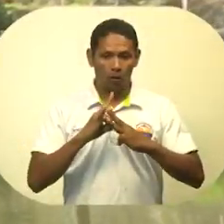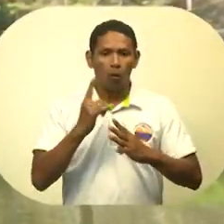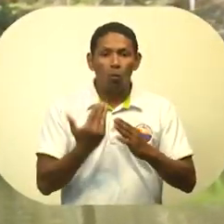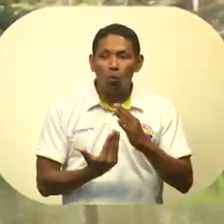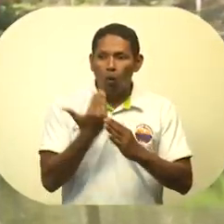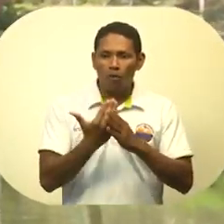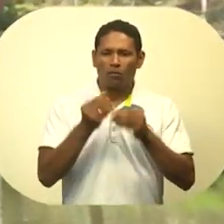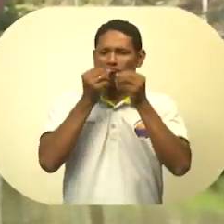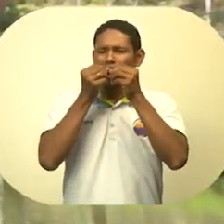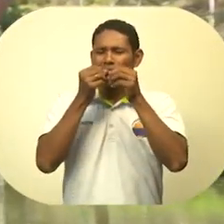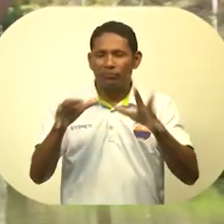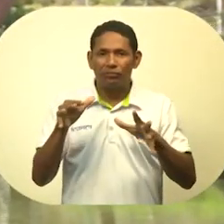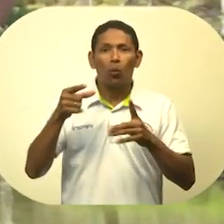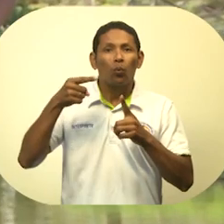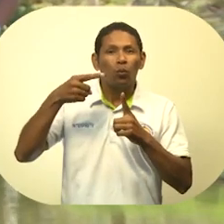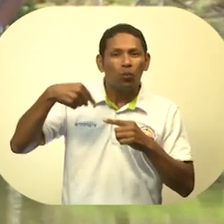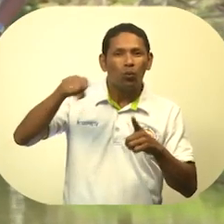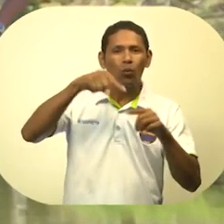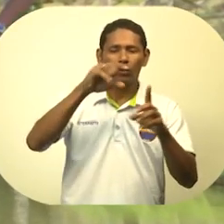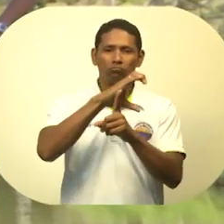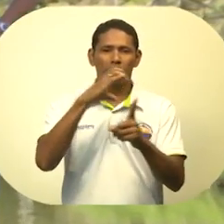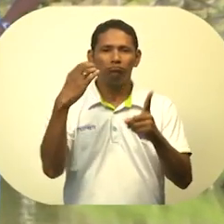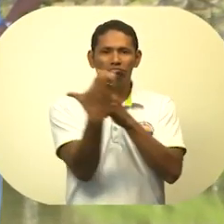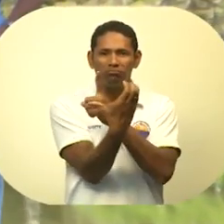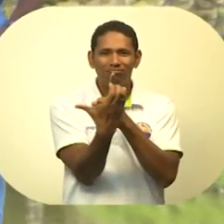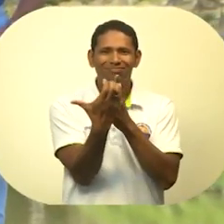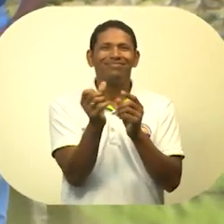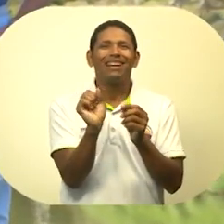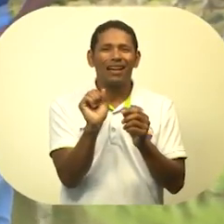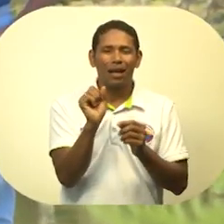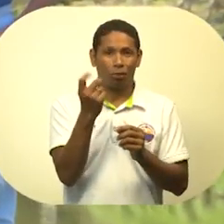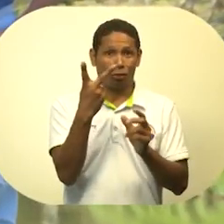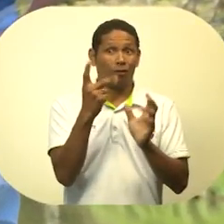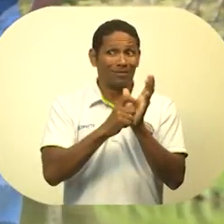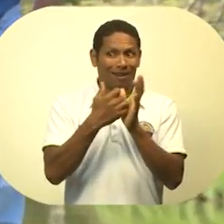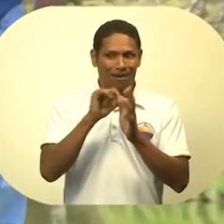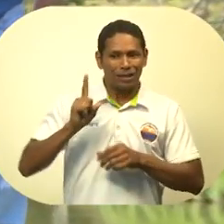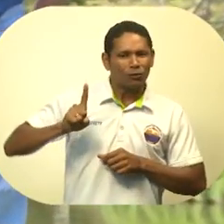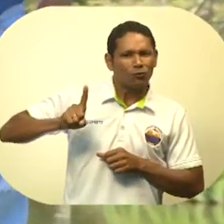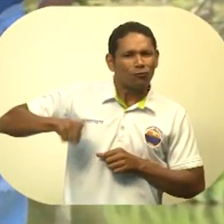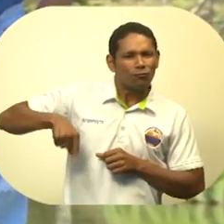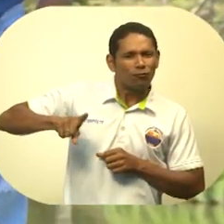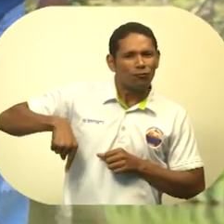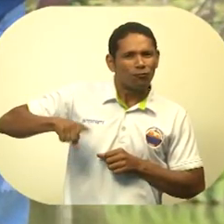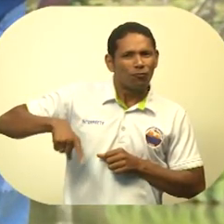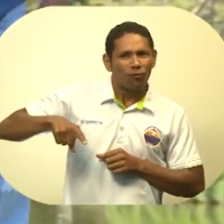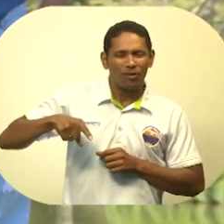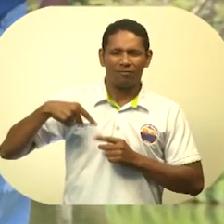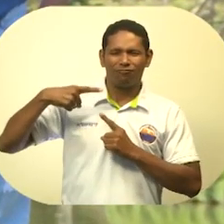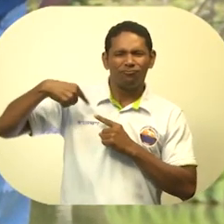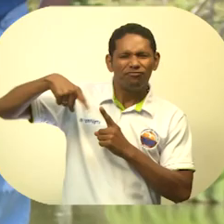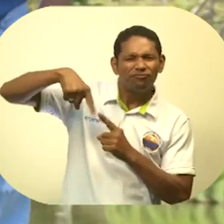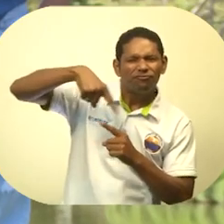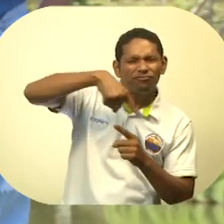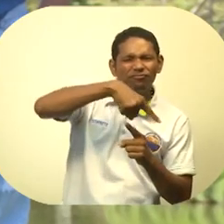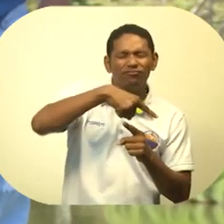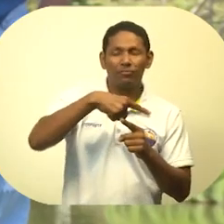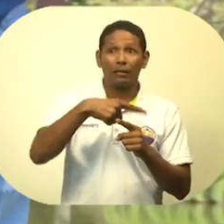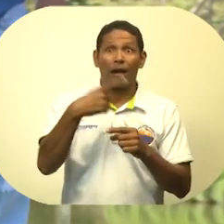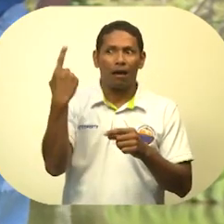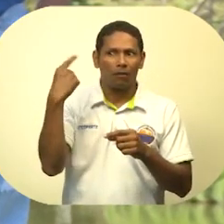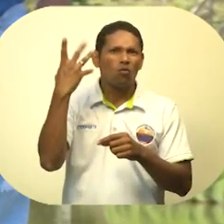Unimagdalena promovió el turismo cultural en la segunda versión de la Escuela Internacional del Realismo Mágico. En el Campus TV iniciamos un recorrido